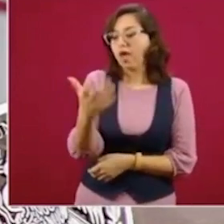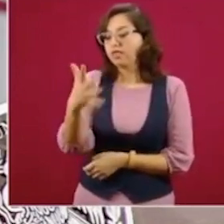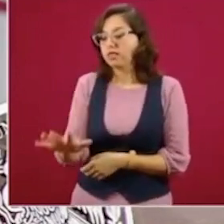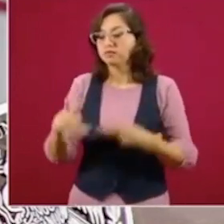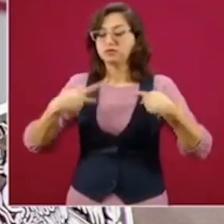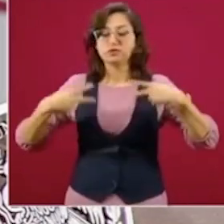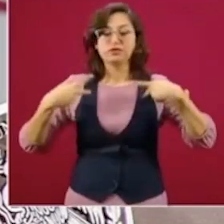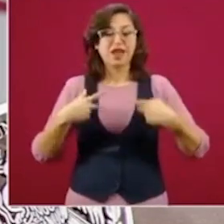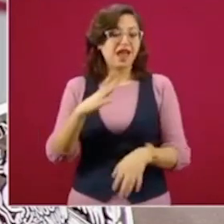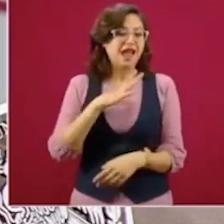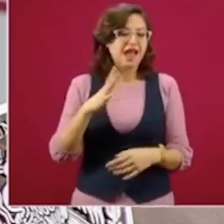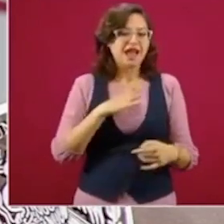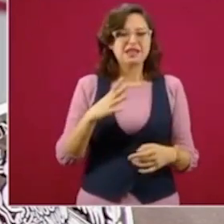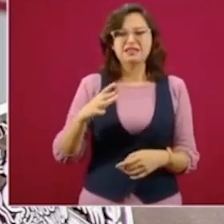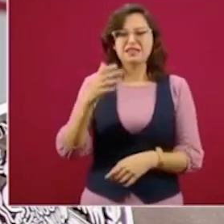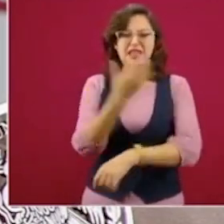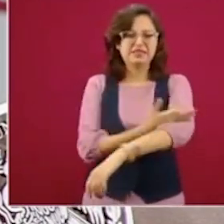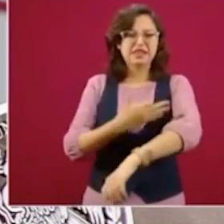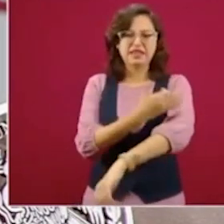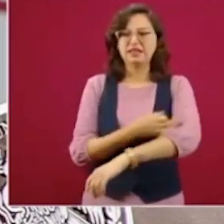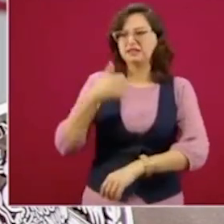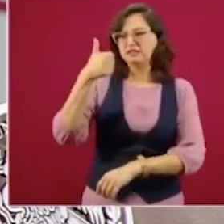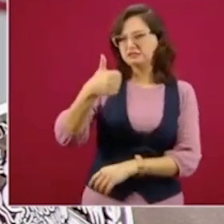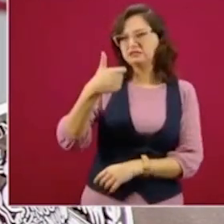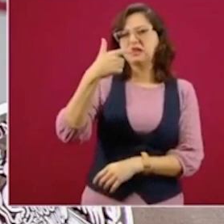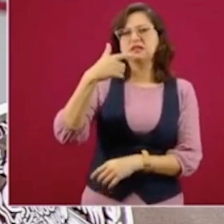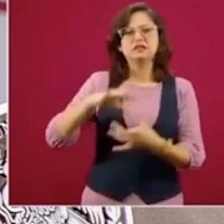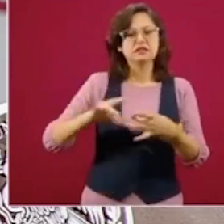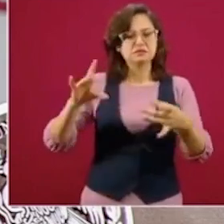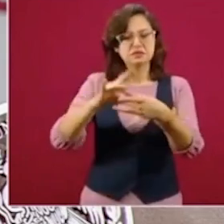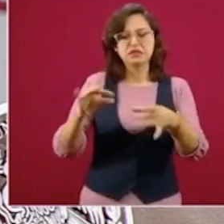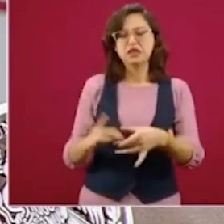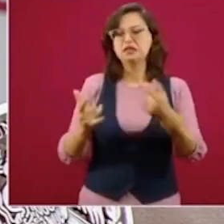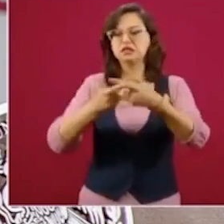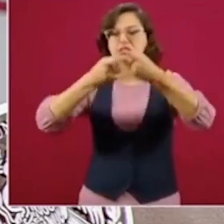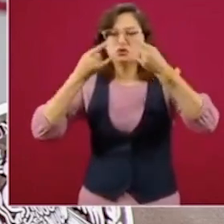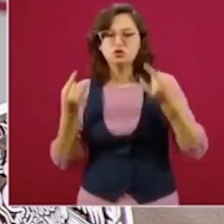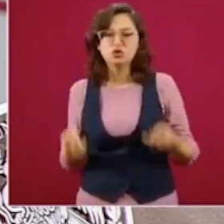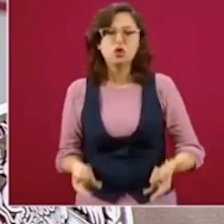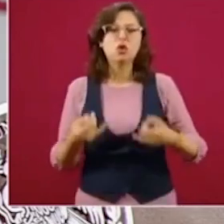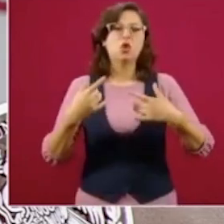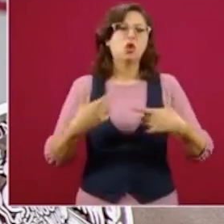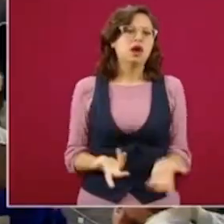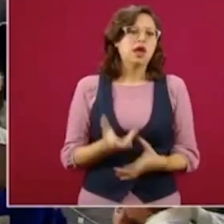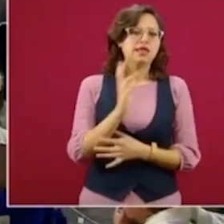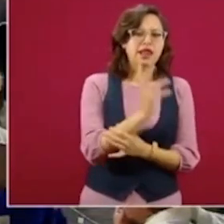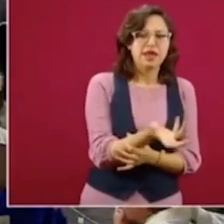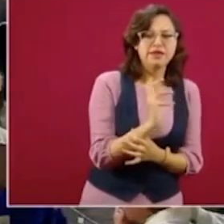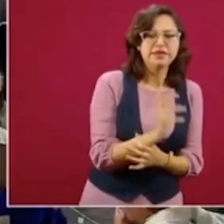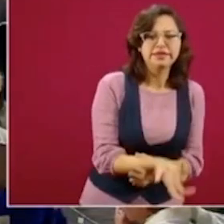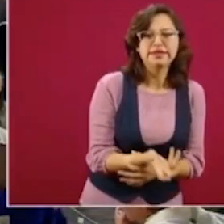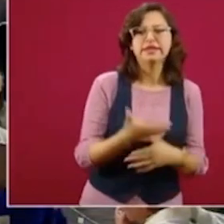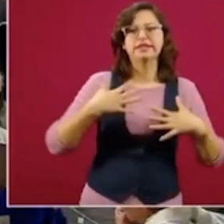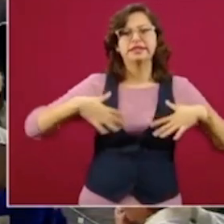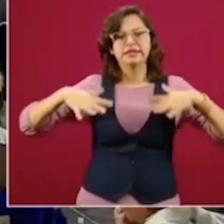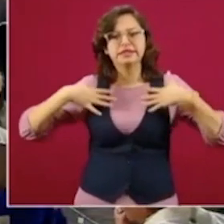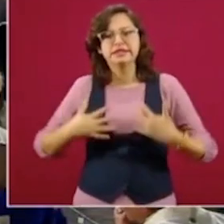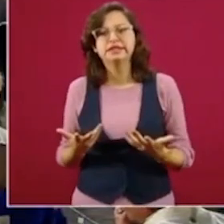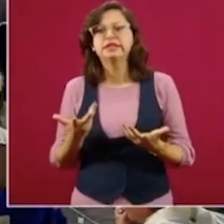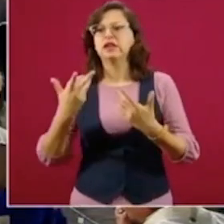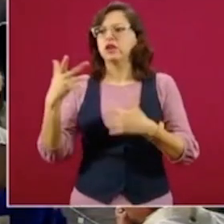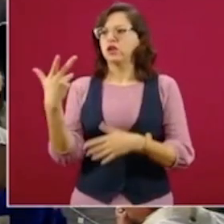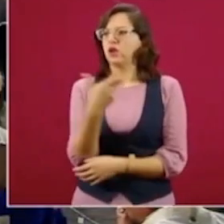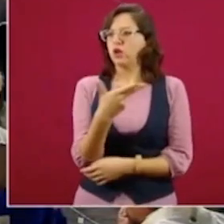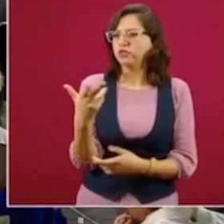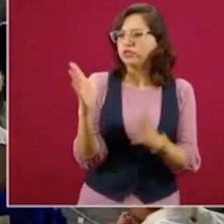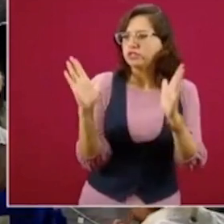historias de tintorerías de lavanderías de pequeños hoteles de comercios de servicios a empresas